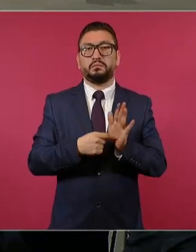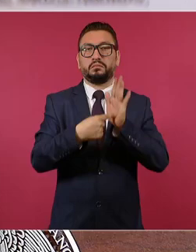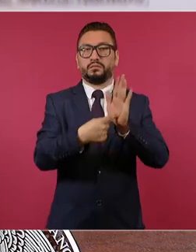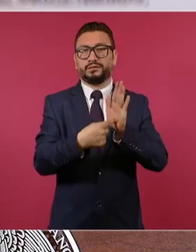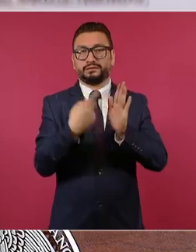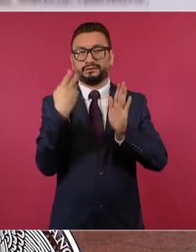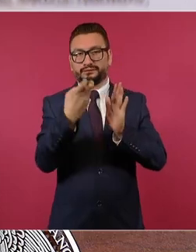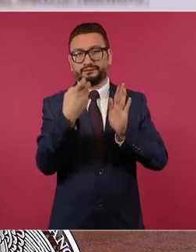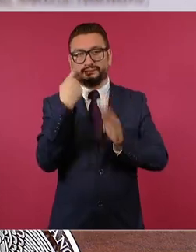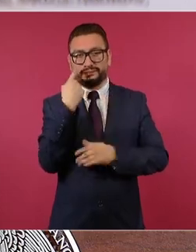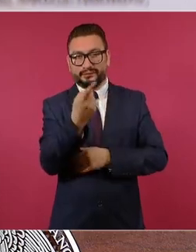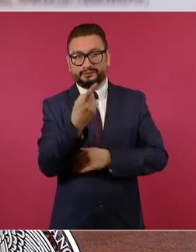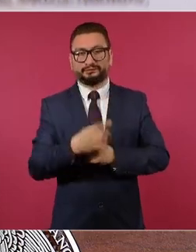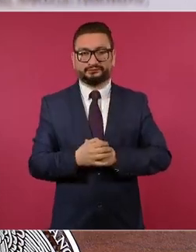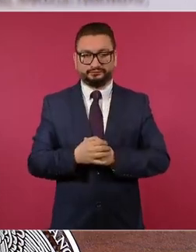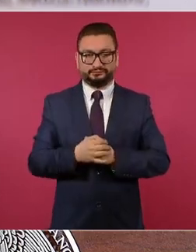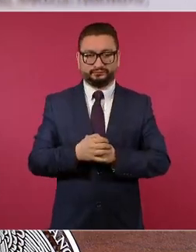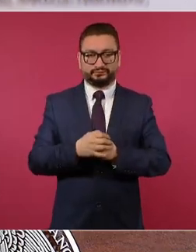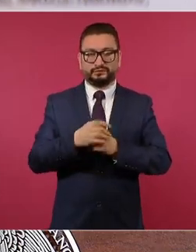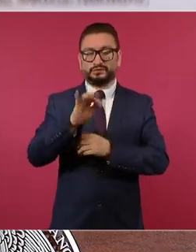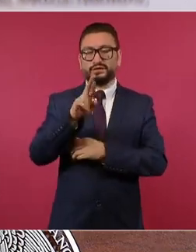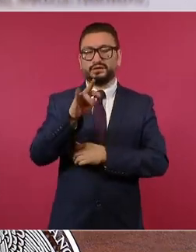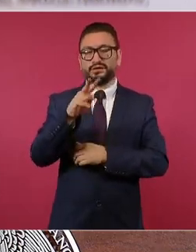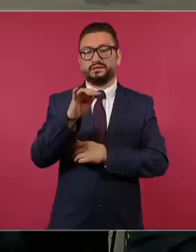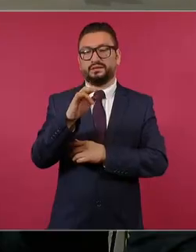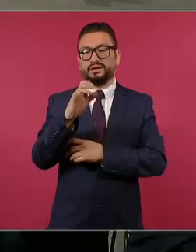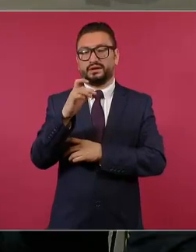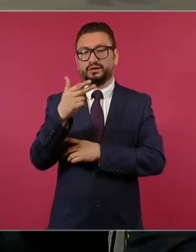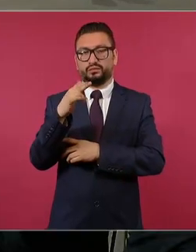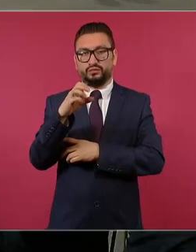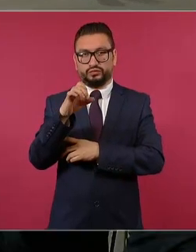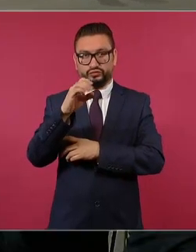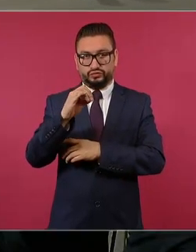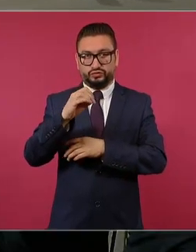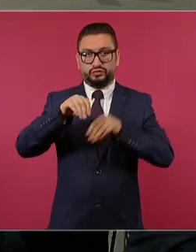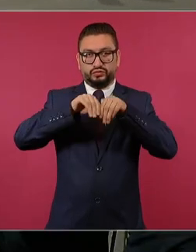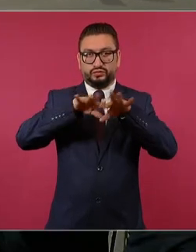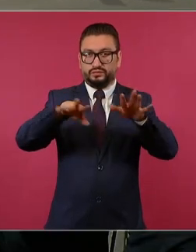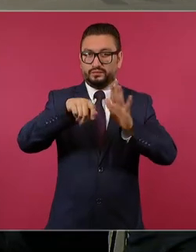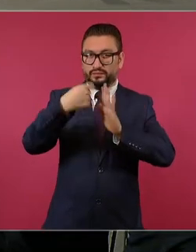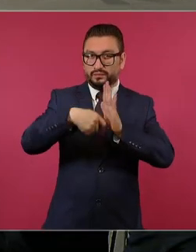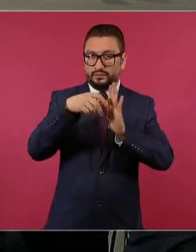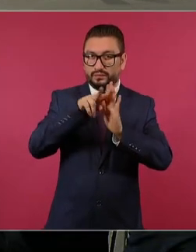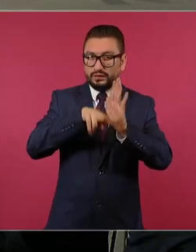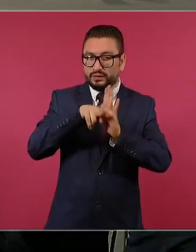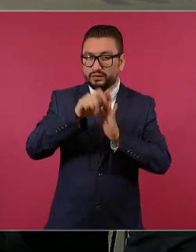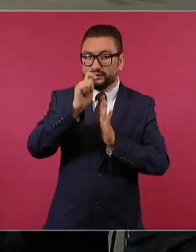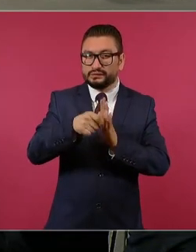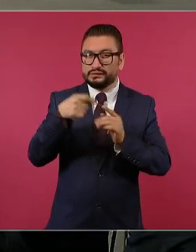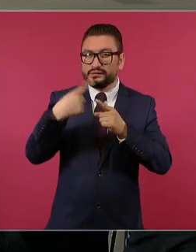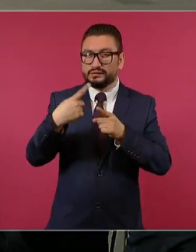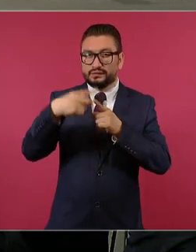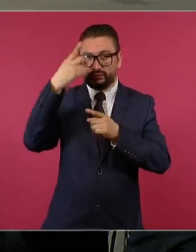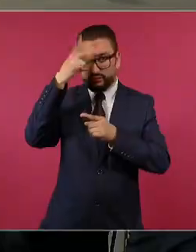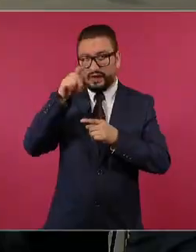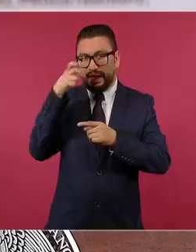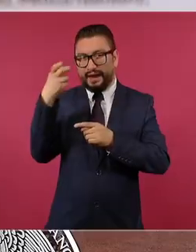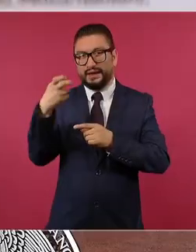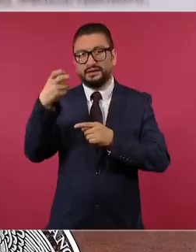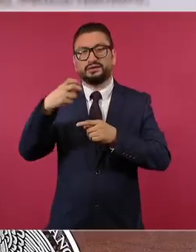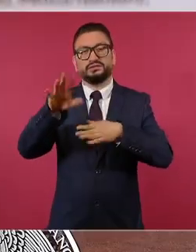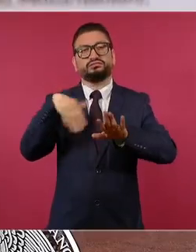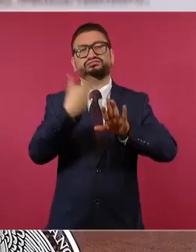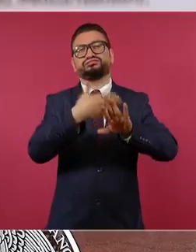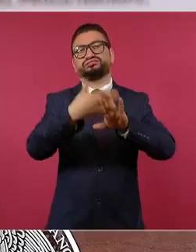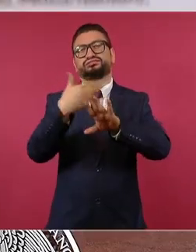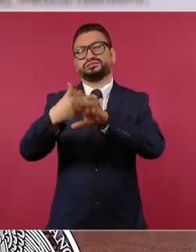botón, la cuenta Río Hermoso, que publica el video, es casualmente una de las principales impulsoras de la guerra